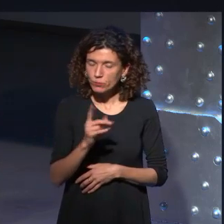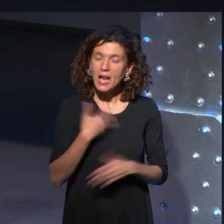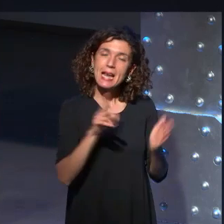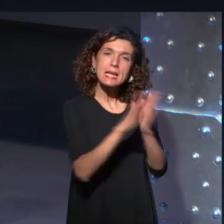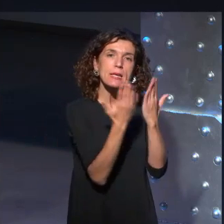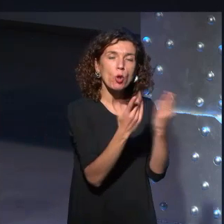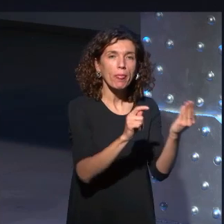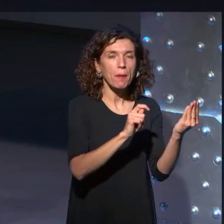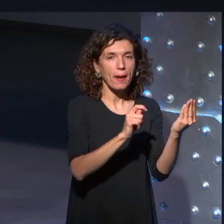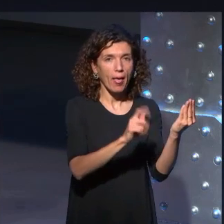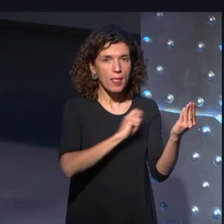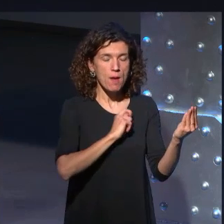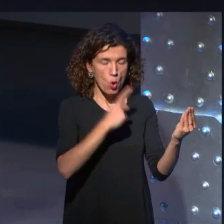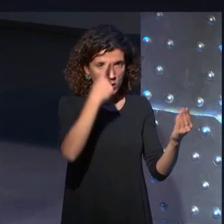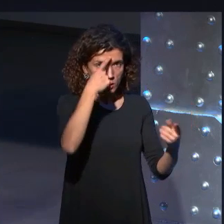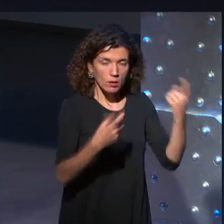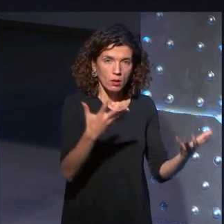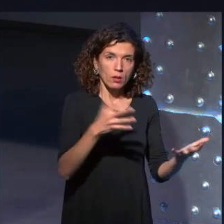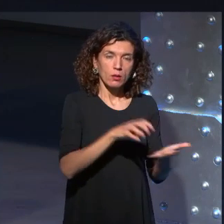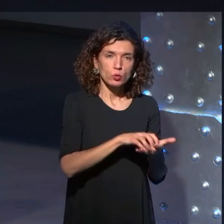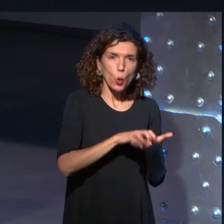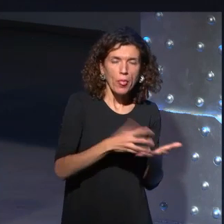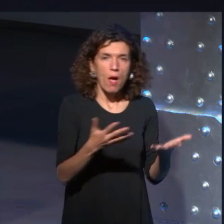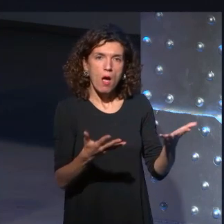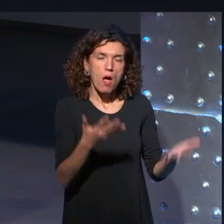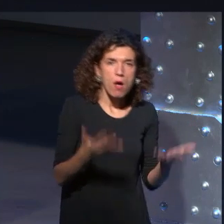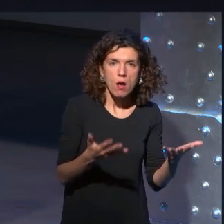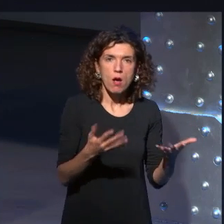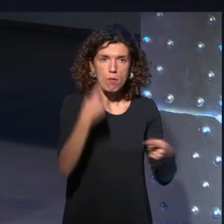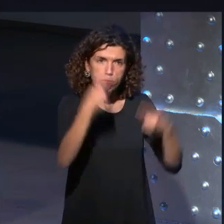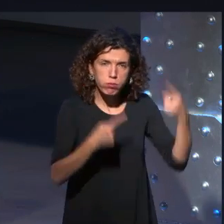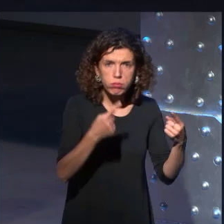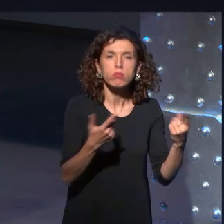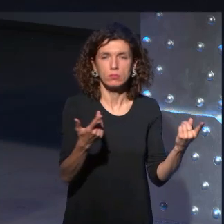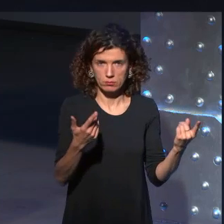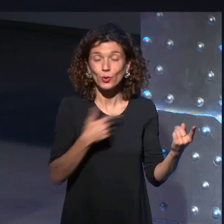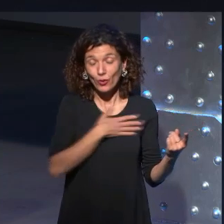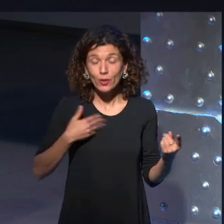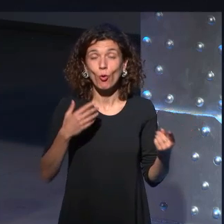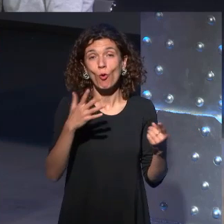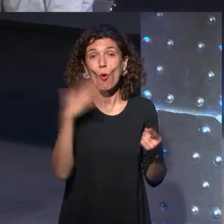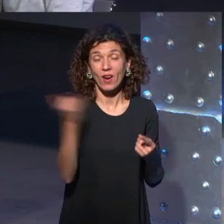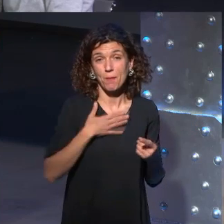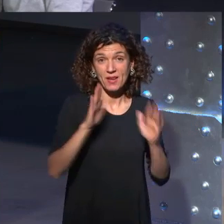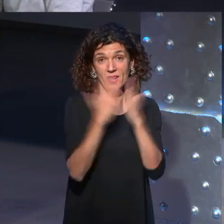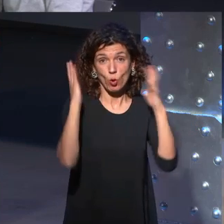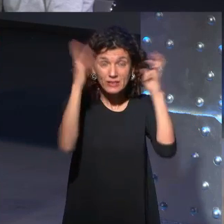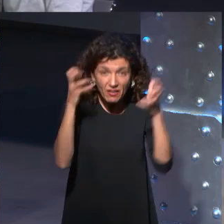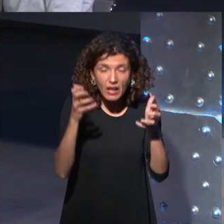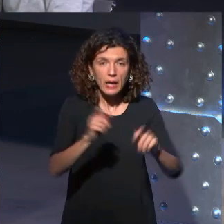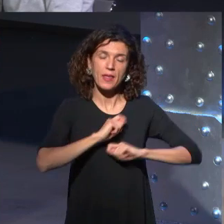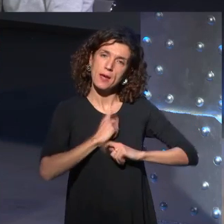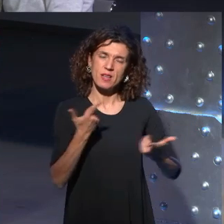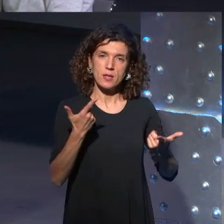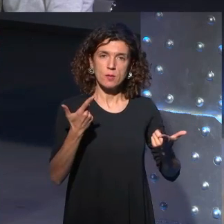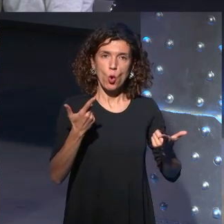un libro, es confrontar. Y espero que esto lo haga el salvaje, que confronte, porque yo no